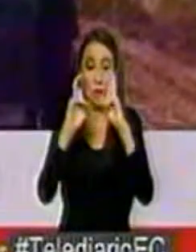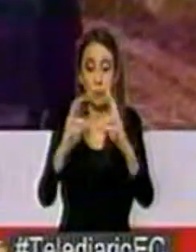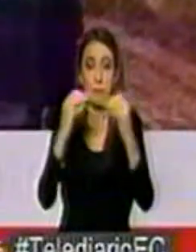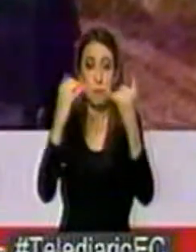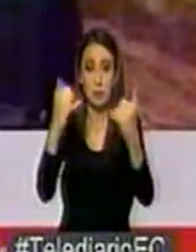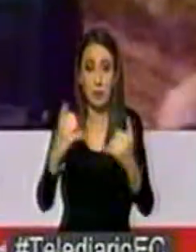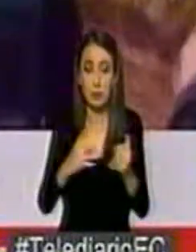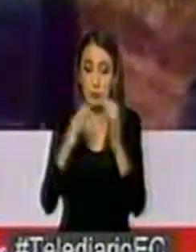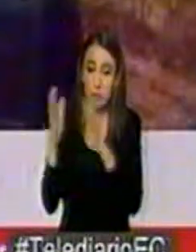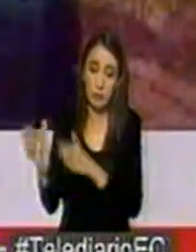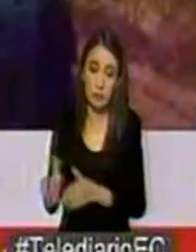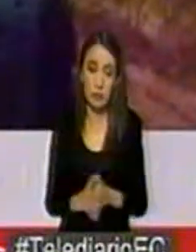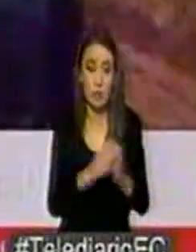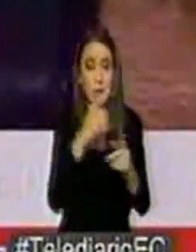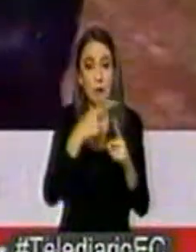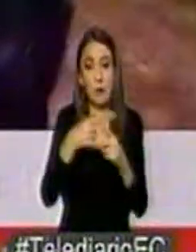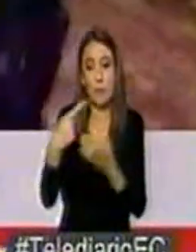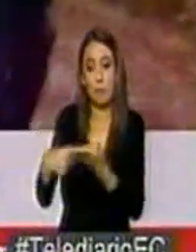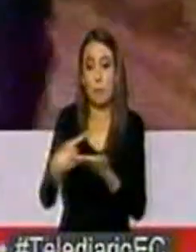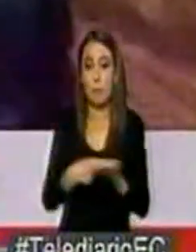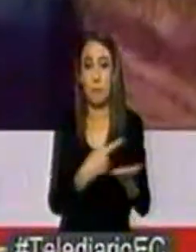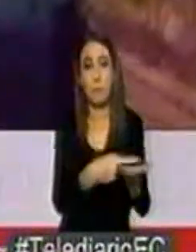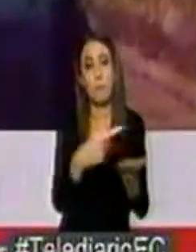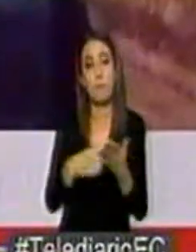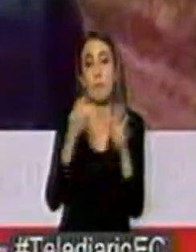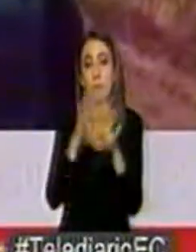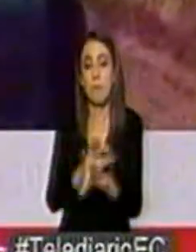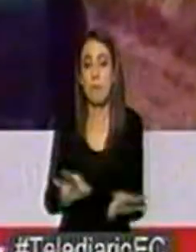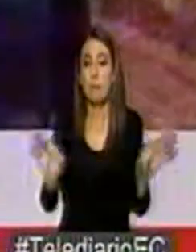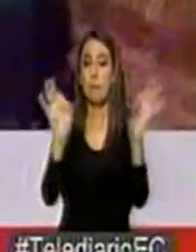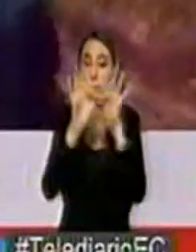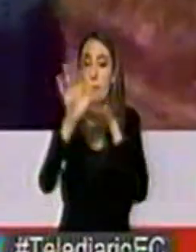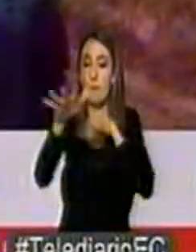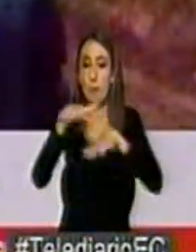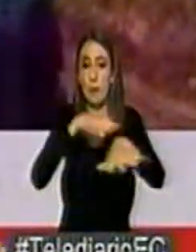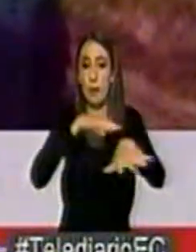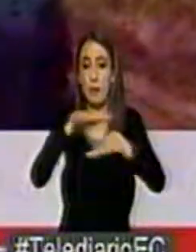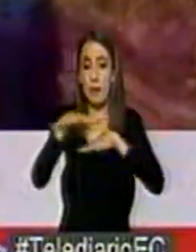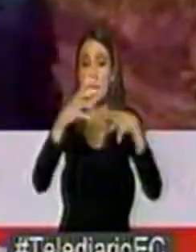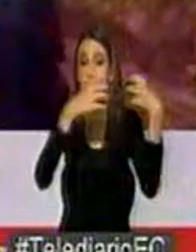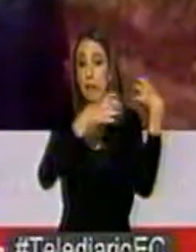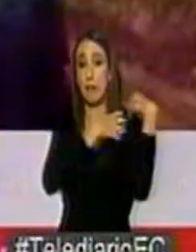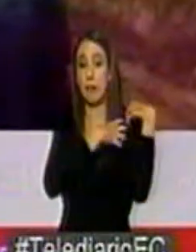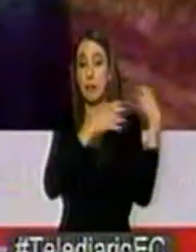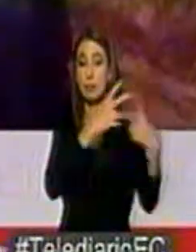sobre estos incidentes y solicita garantías para sus actividades mineras.